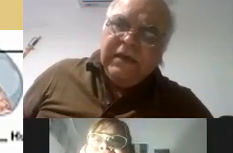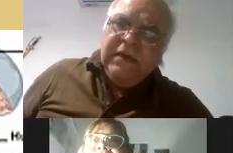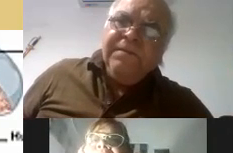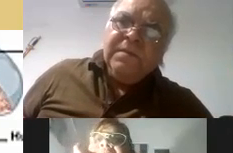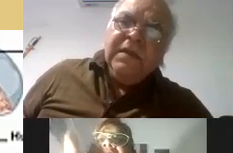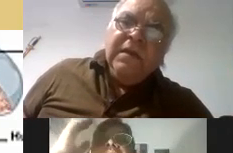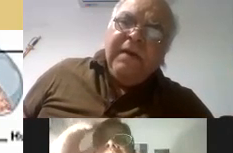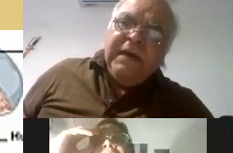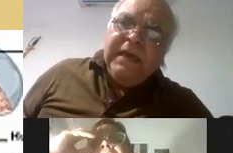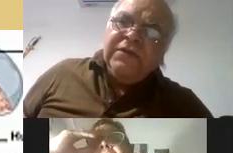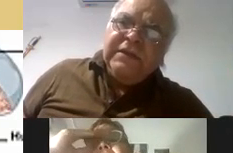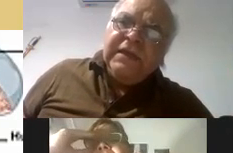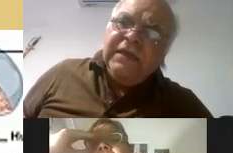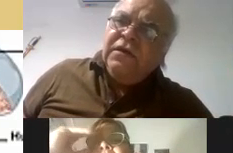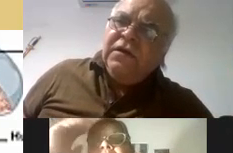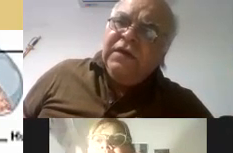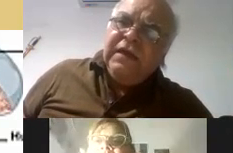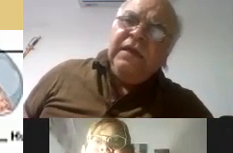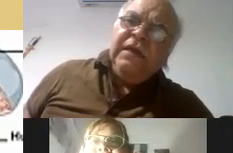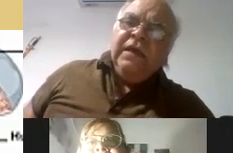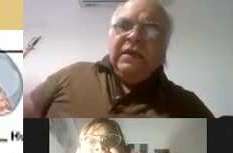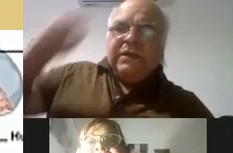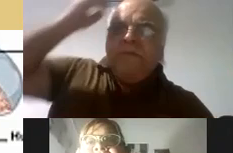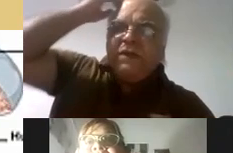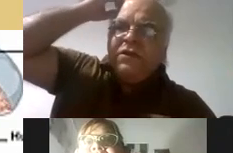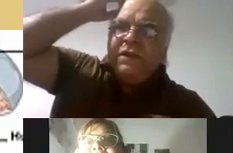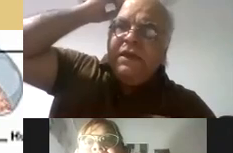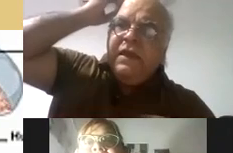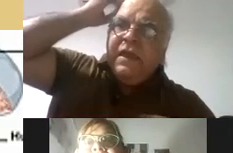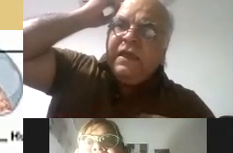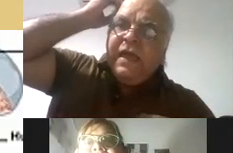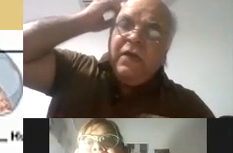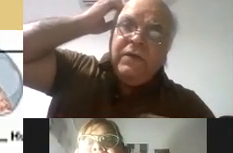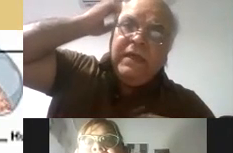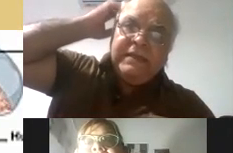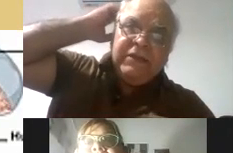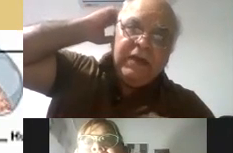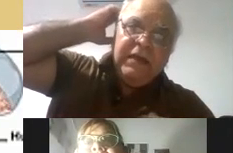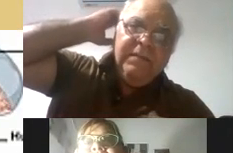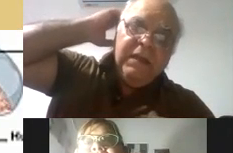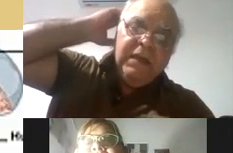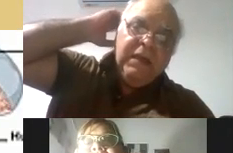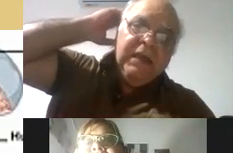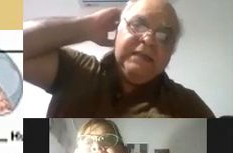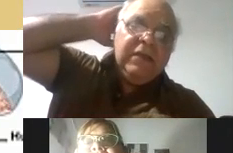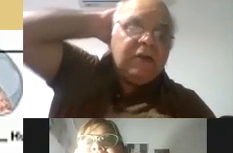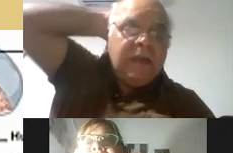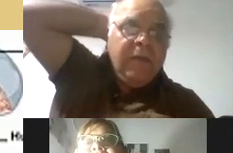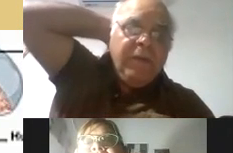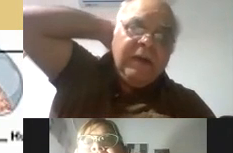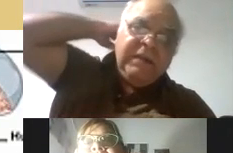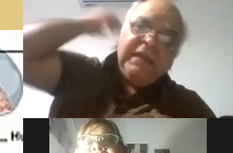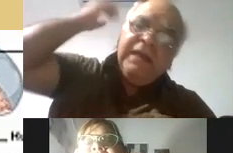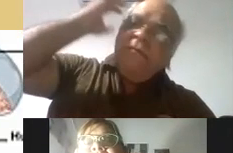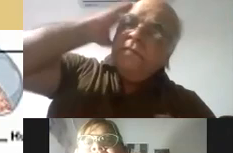que tiene. Va variando el tejido en respecto de cada una de estas zonas. Si